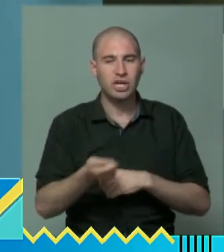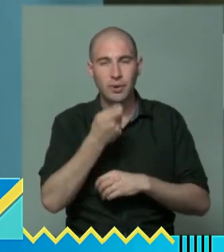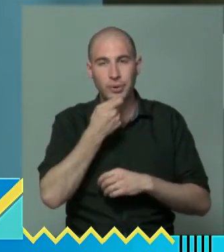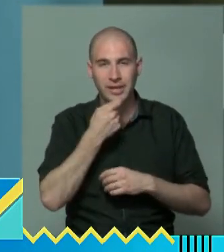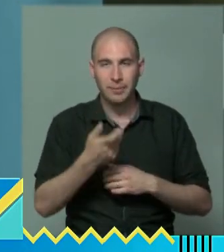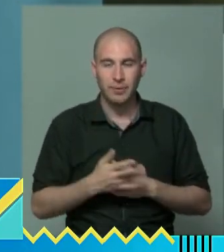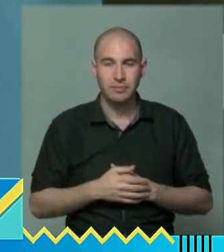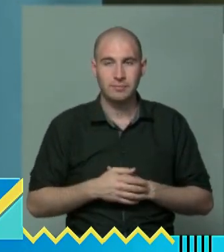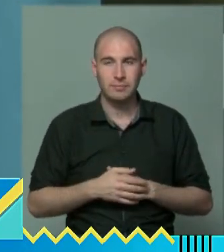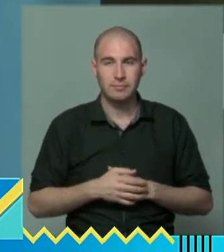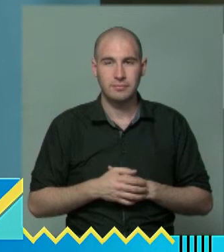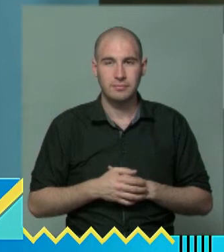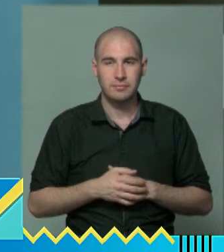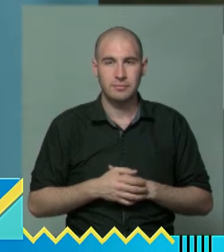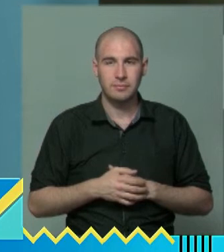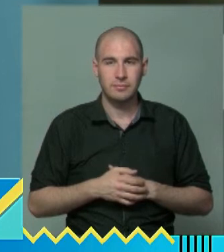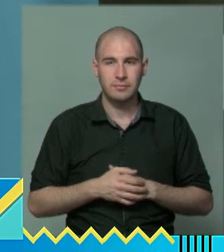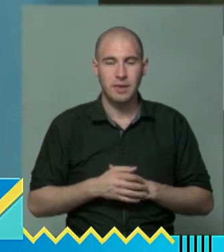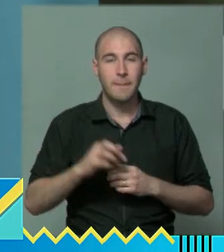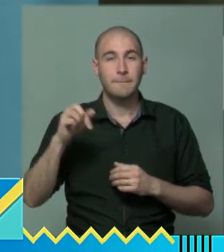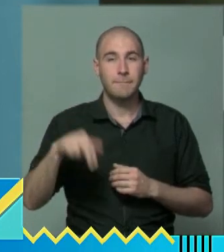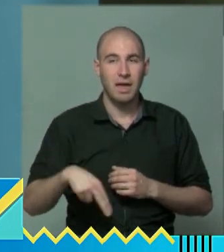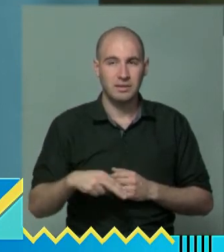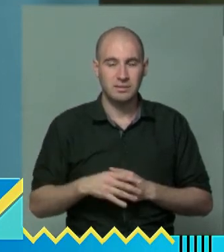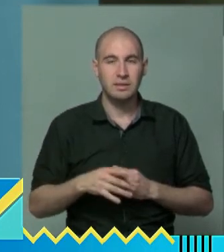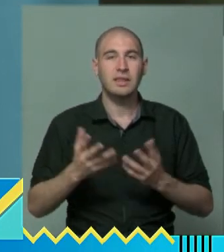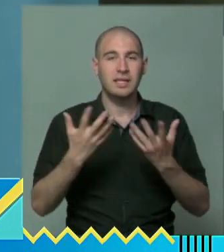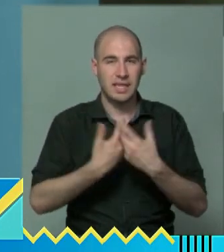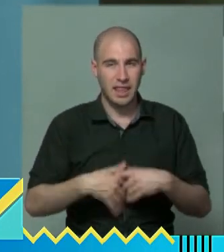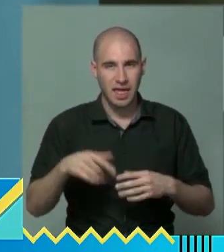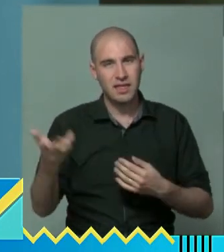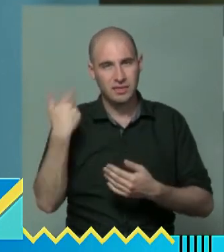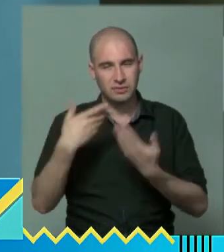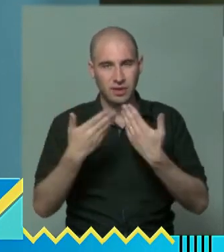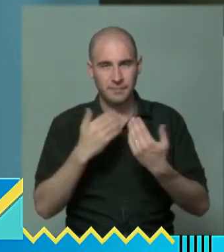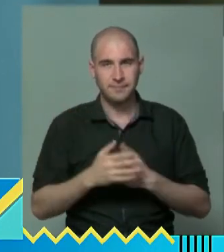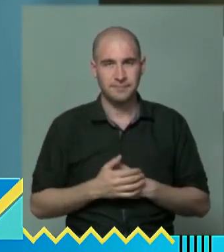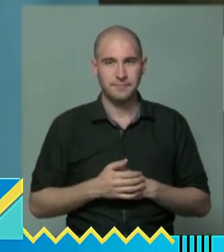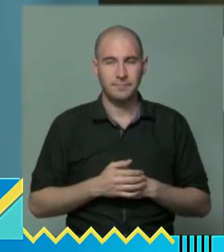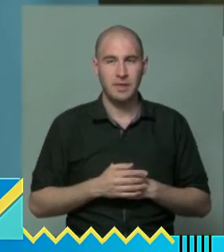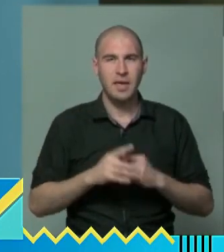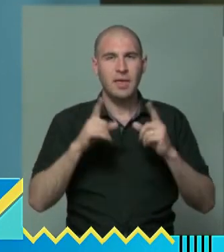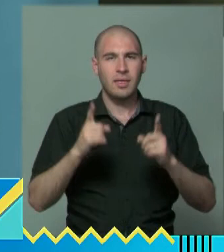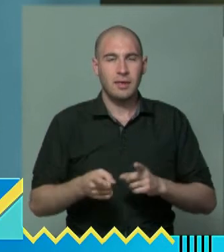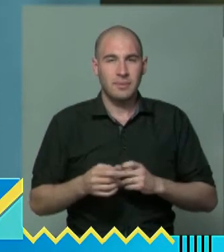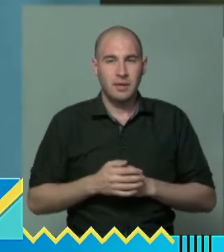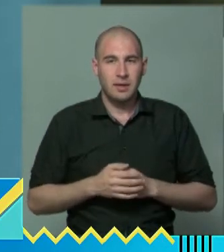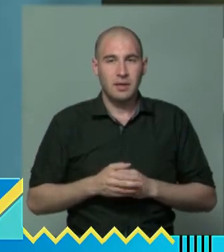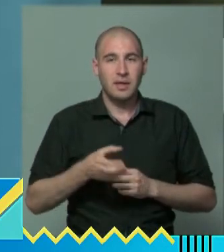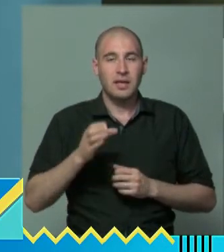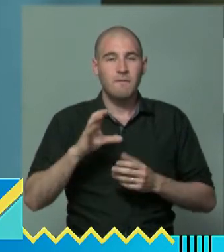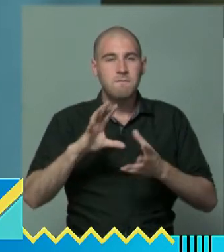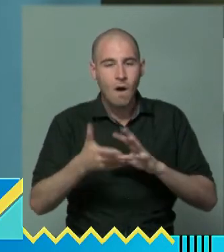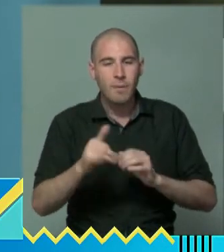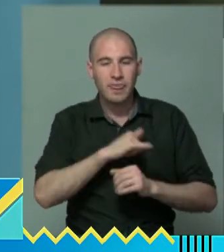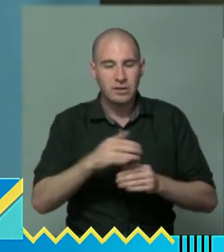de estos planes de integridad, como veníamos mencionando. Y también se puede llegar a incluir canales de denuncia, en